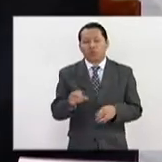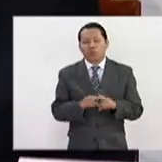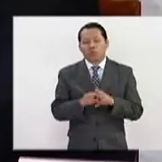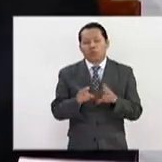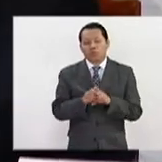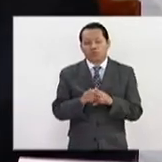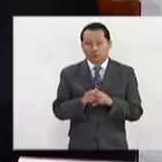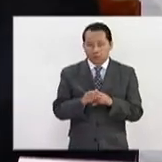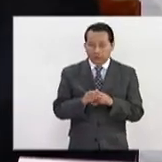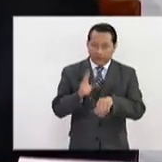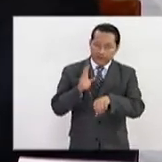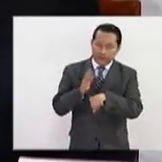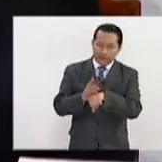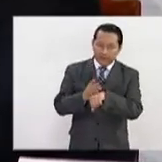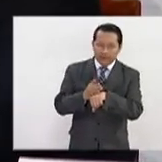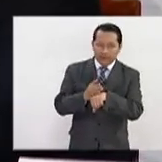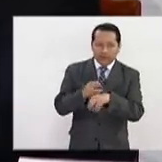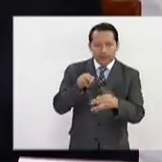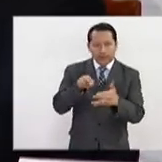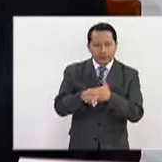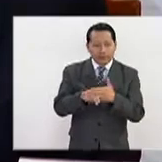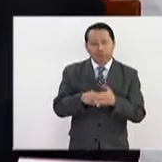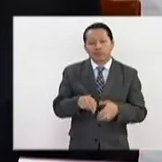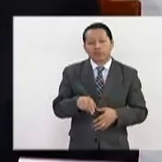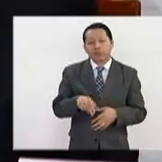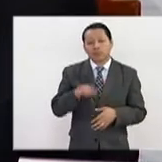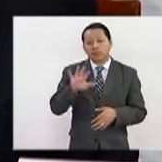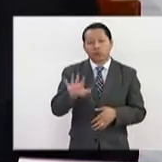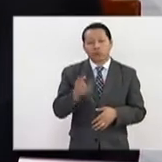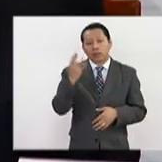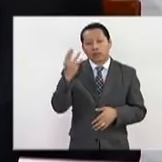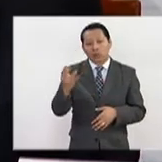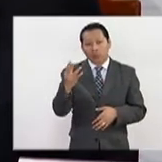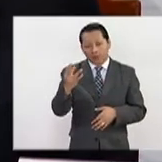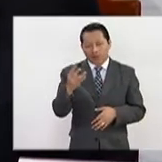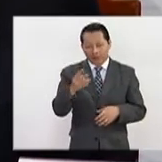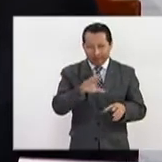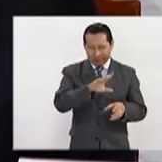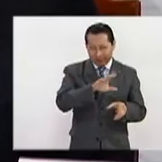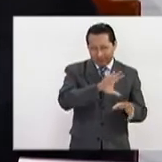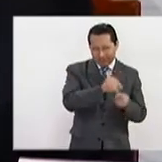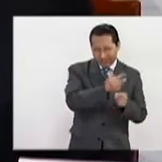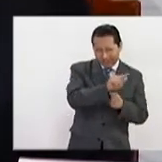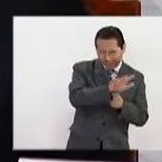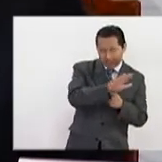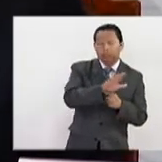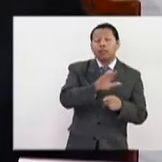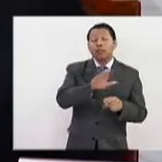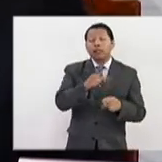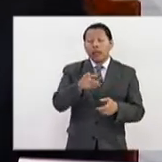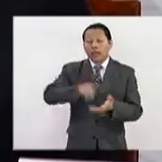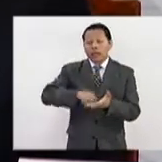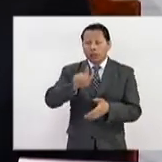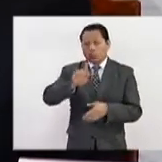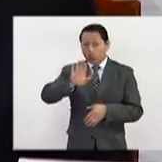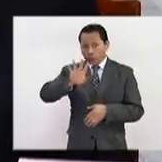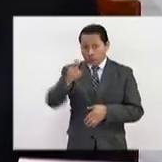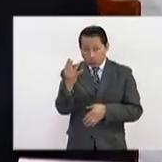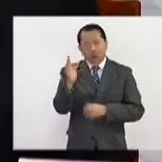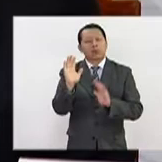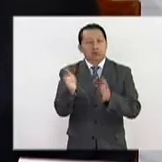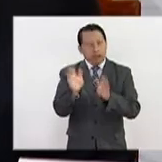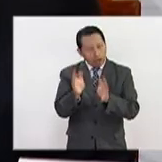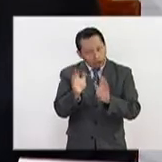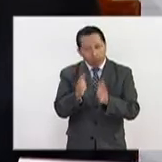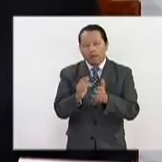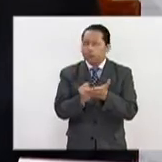imposición de una sentencia capital. 54 de estos 75 ya se encuentran con una